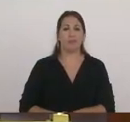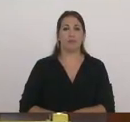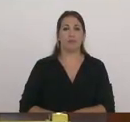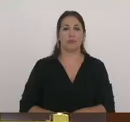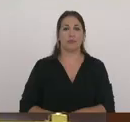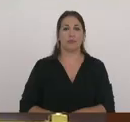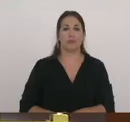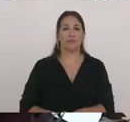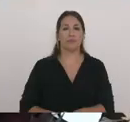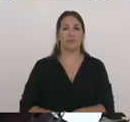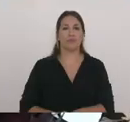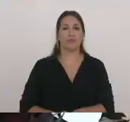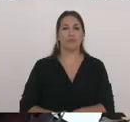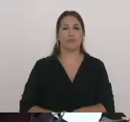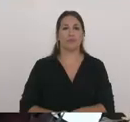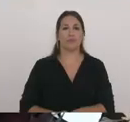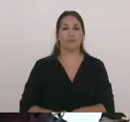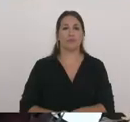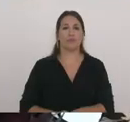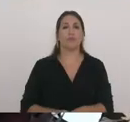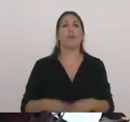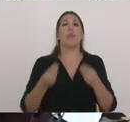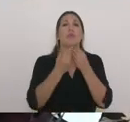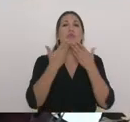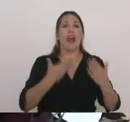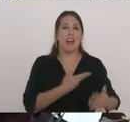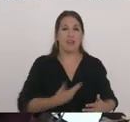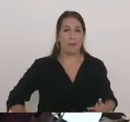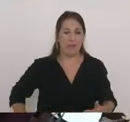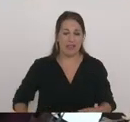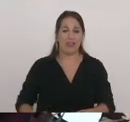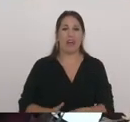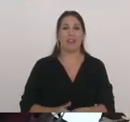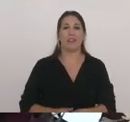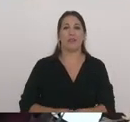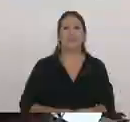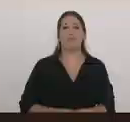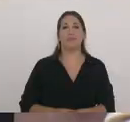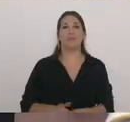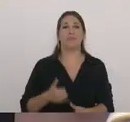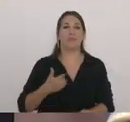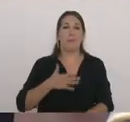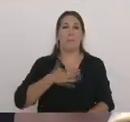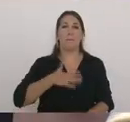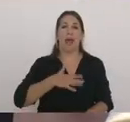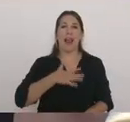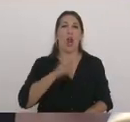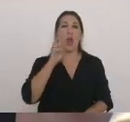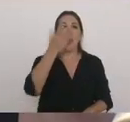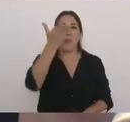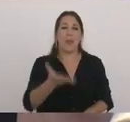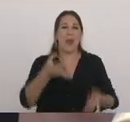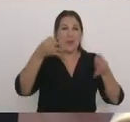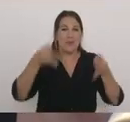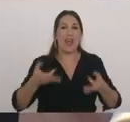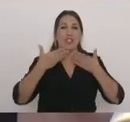Muchas gracias, señora presidenta. Me alegro de verla bien, sonriente y con espíritu